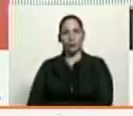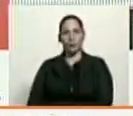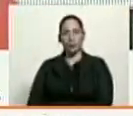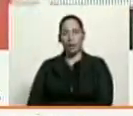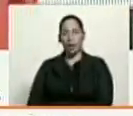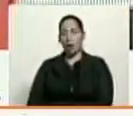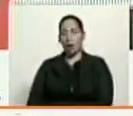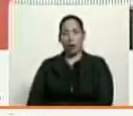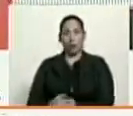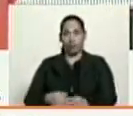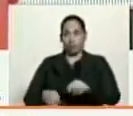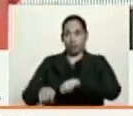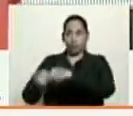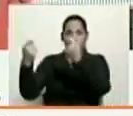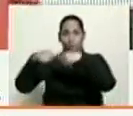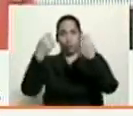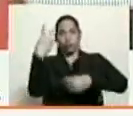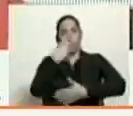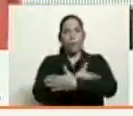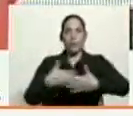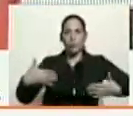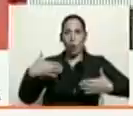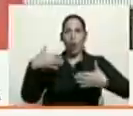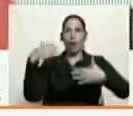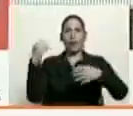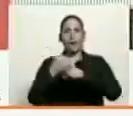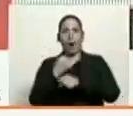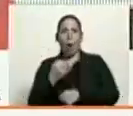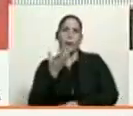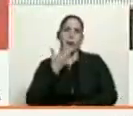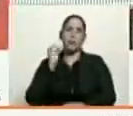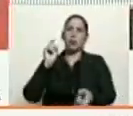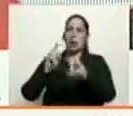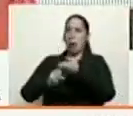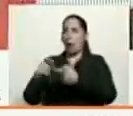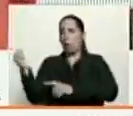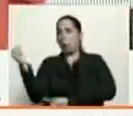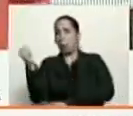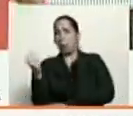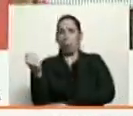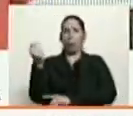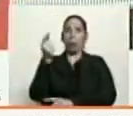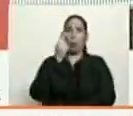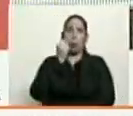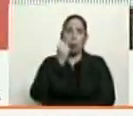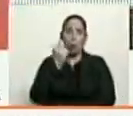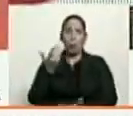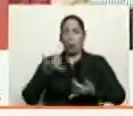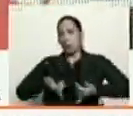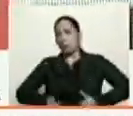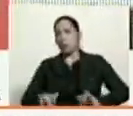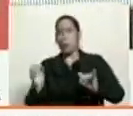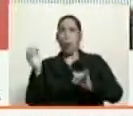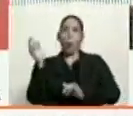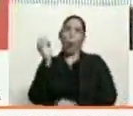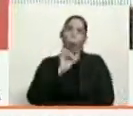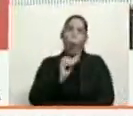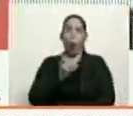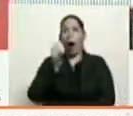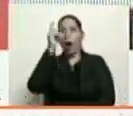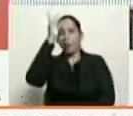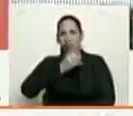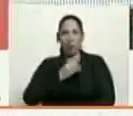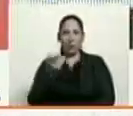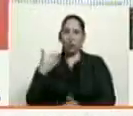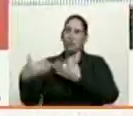trabajadores y trabajadoras, sin importarle si es casada, si tiene hijos, si es casado, si tiene problemas, si tiene algún nivel de discapacidad.